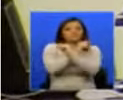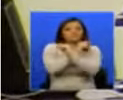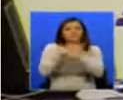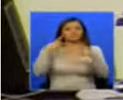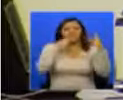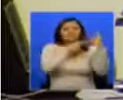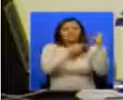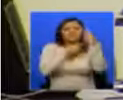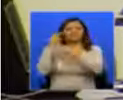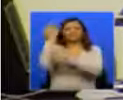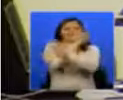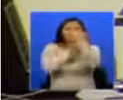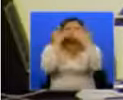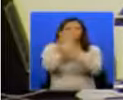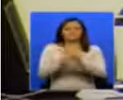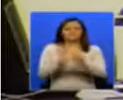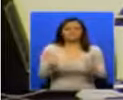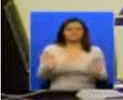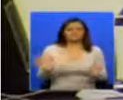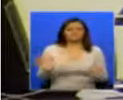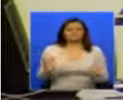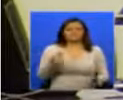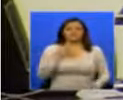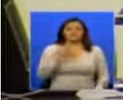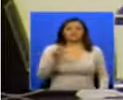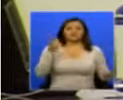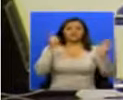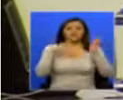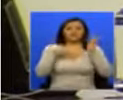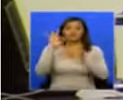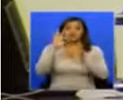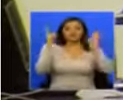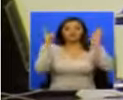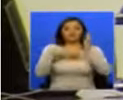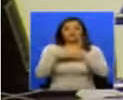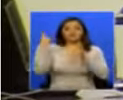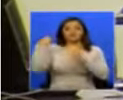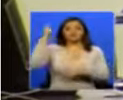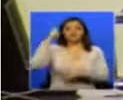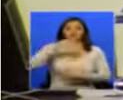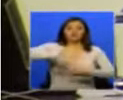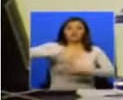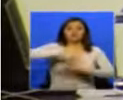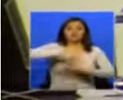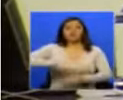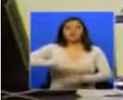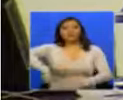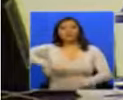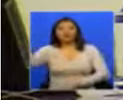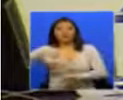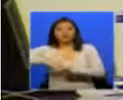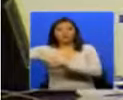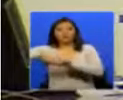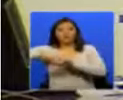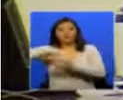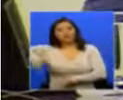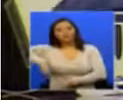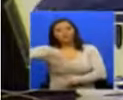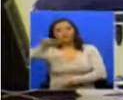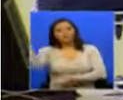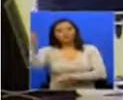No, esto hubiera tenido 6.000, 7.000 millones, el Fondo de Solidaridad. El Fondo de Solidaridad es otra cosa. El Fondo de Solidaridad fue un